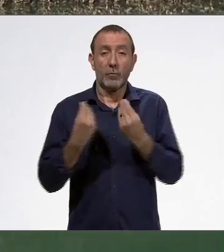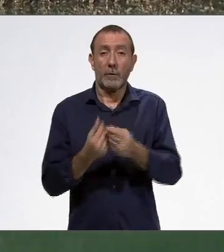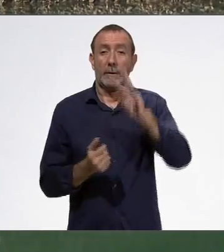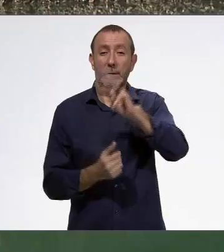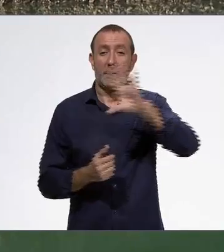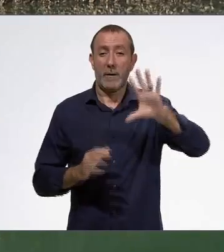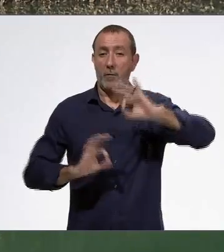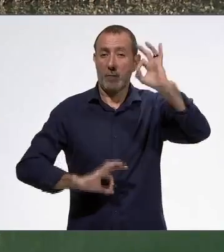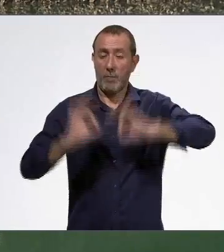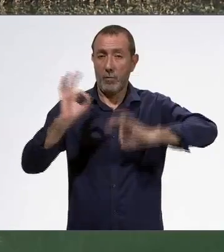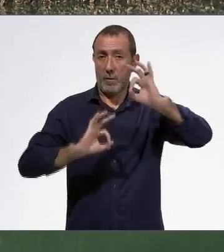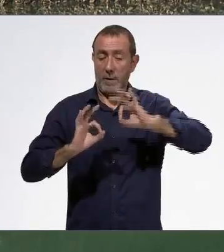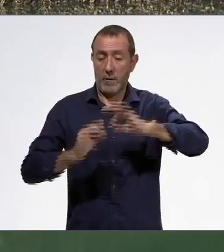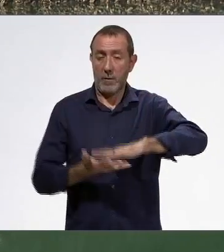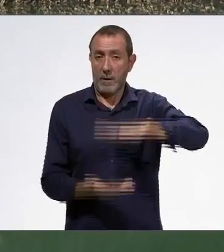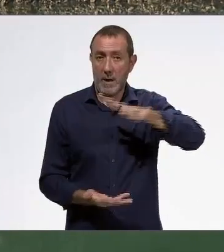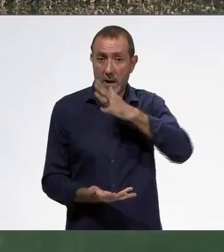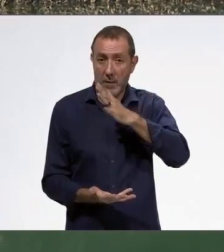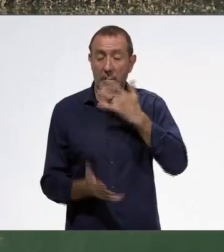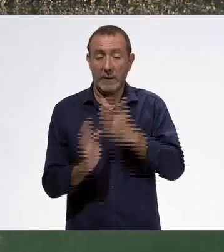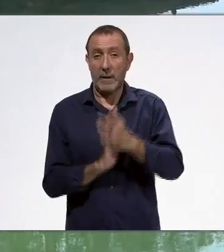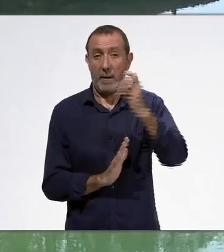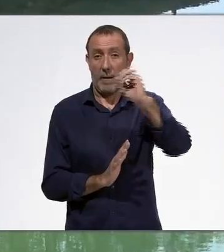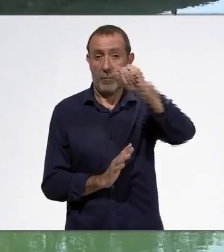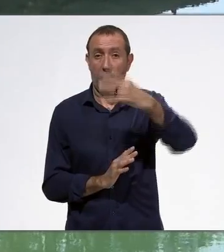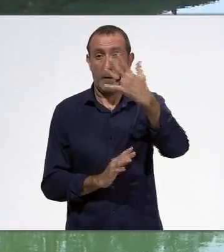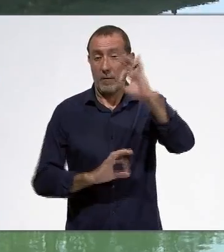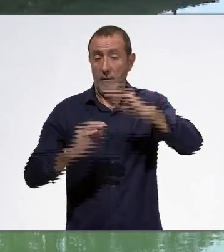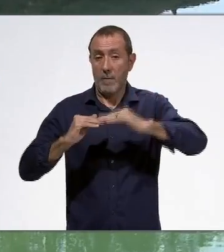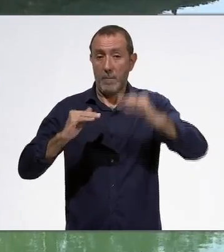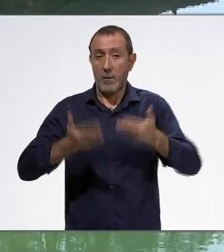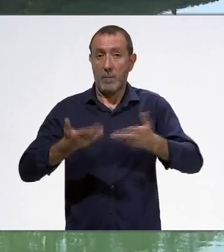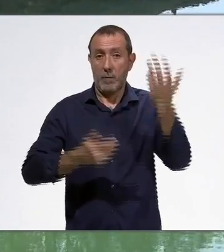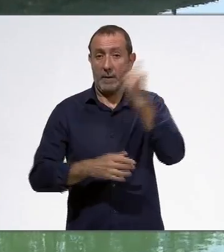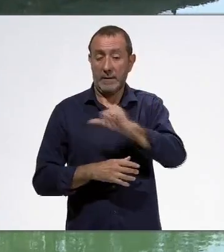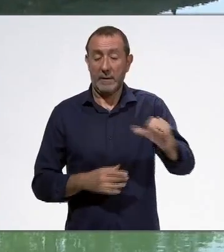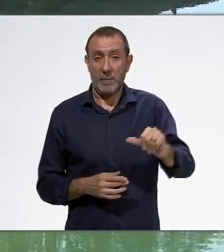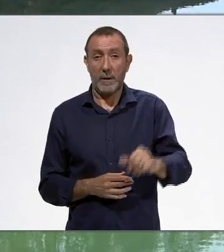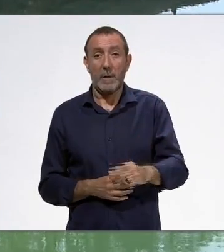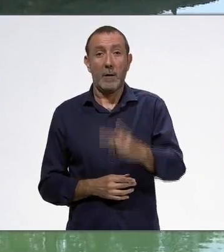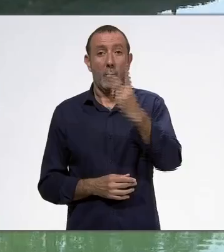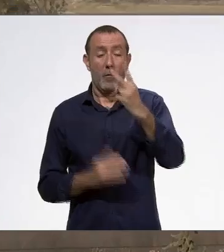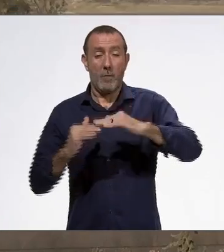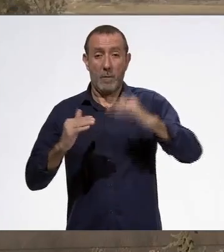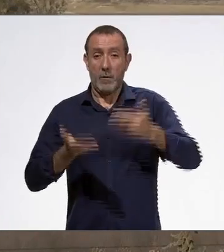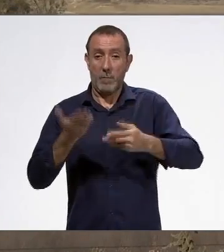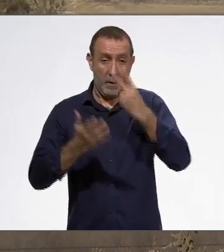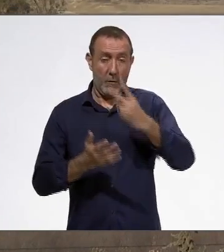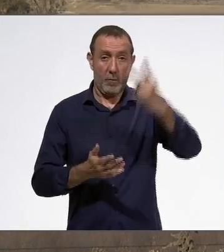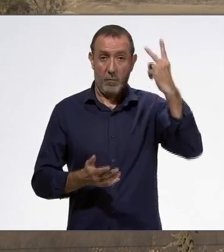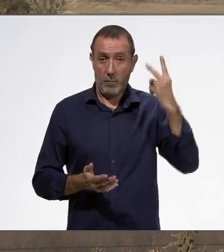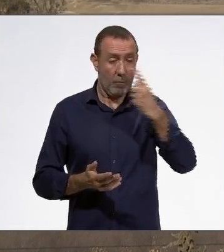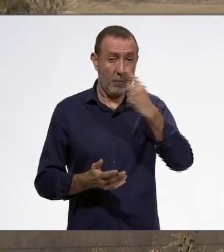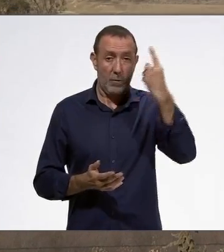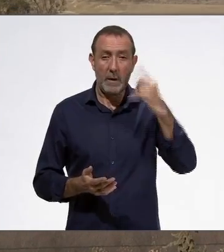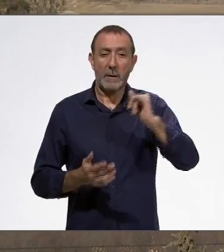al 35% de su capacidad medio punto menos que hace una semana dos menos que hace un año y 20 menos